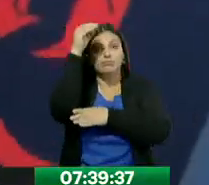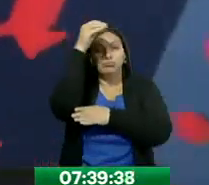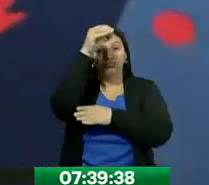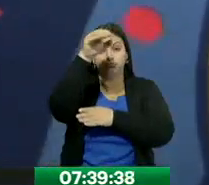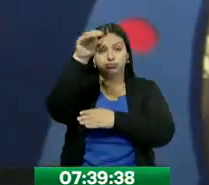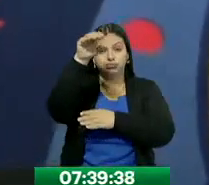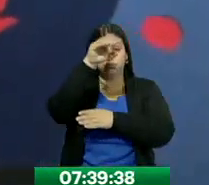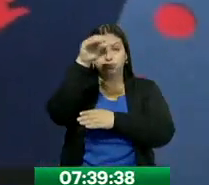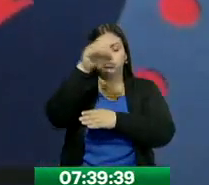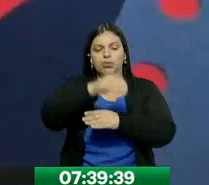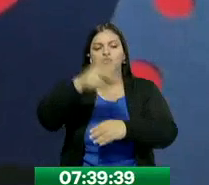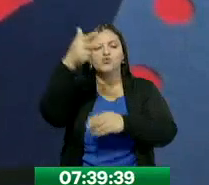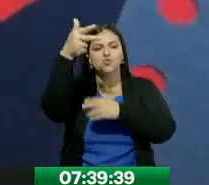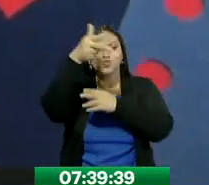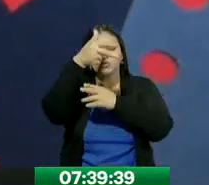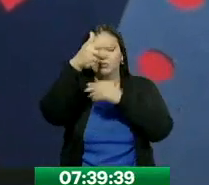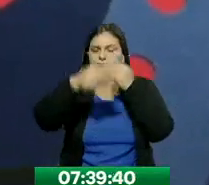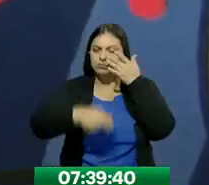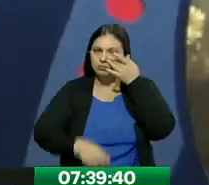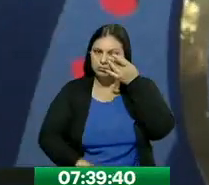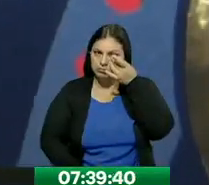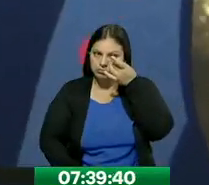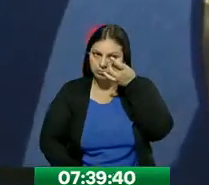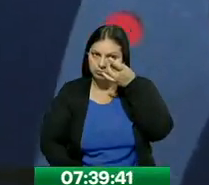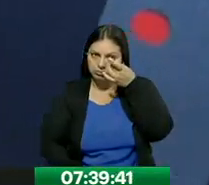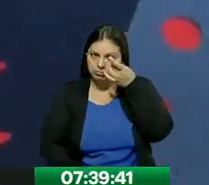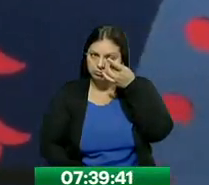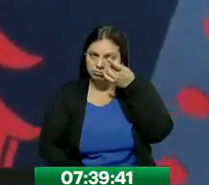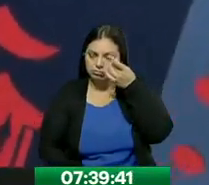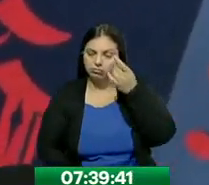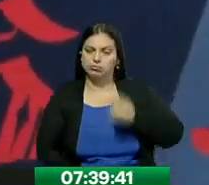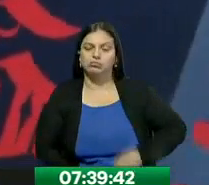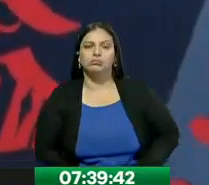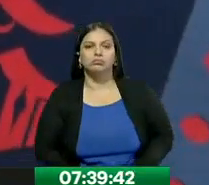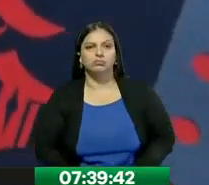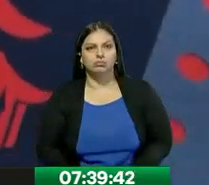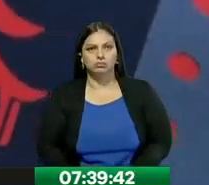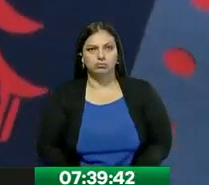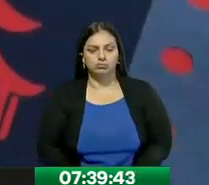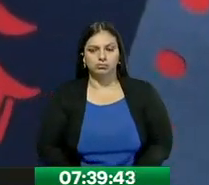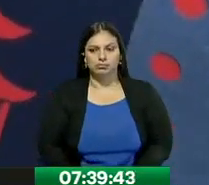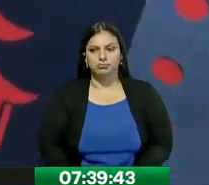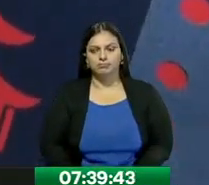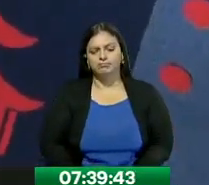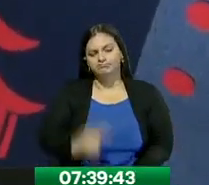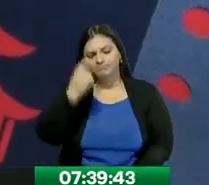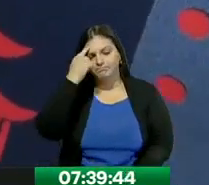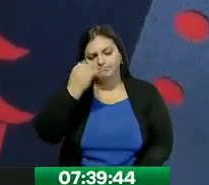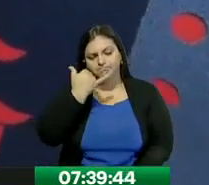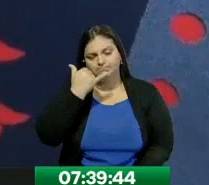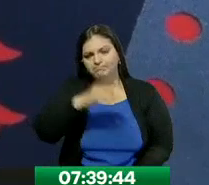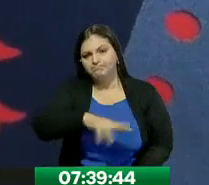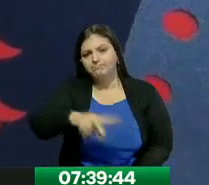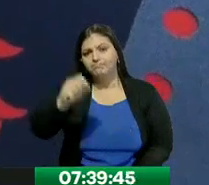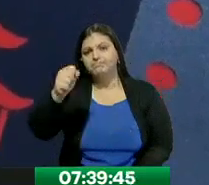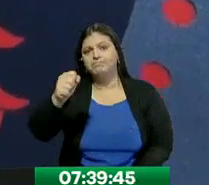Fue algo fatal, incluso como les digo, fue algo inesperado, bueno, pero quizás ya está en la búsqueda